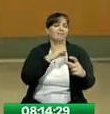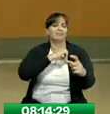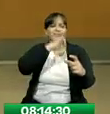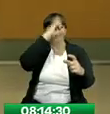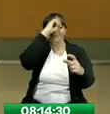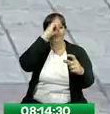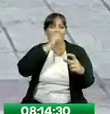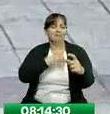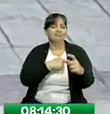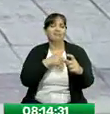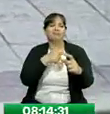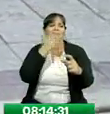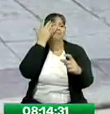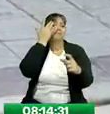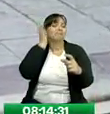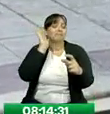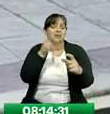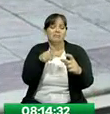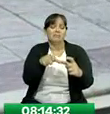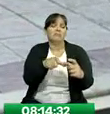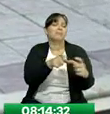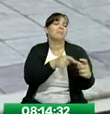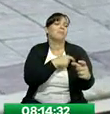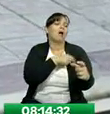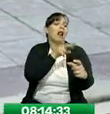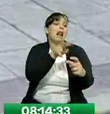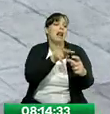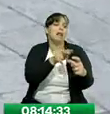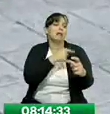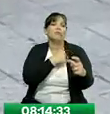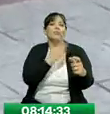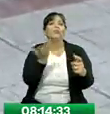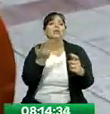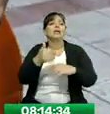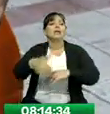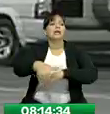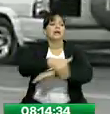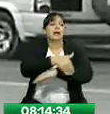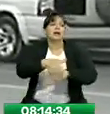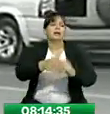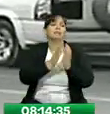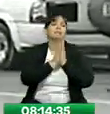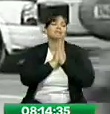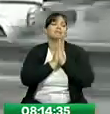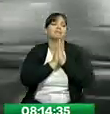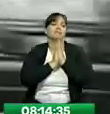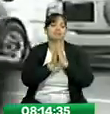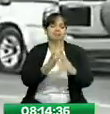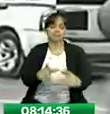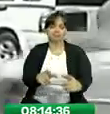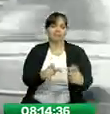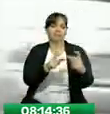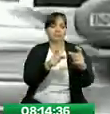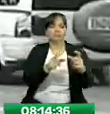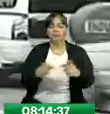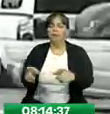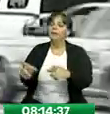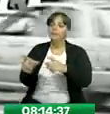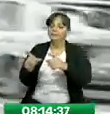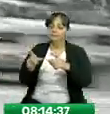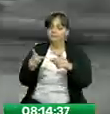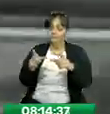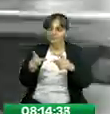una especie de una hoja de un papel en la cual indicaba que ella era analfabeta que no sabía leer y que en ese momento